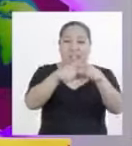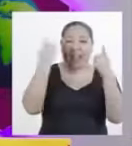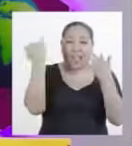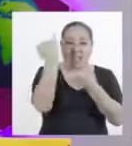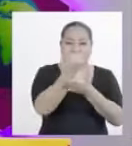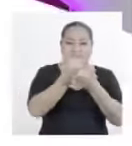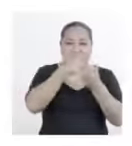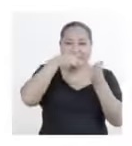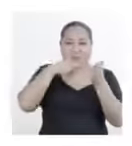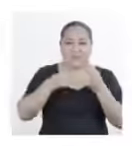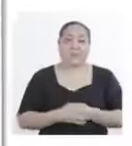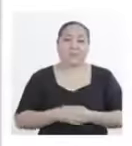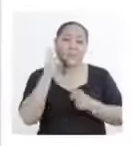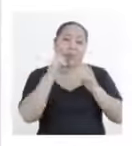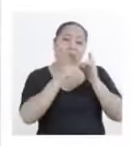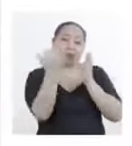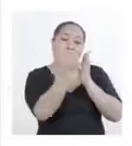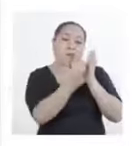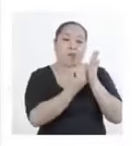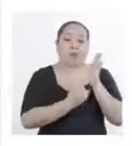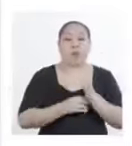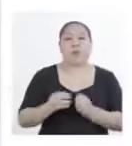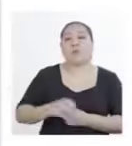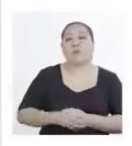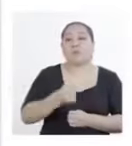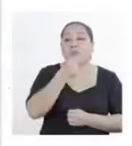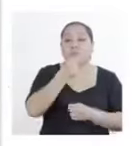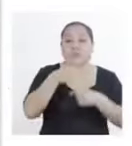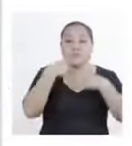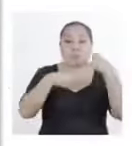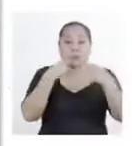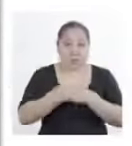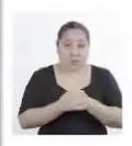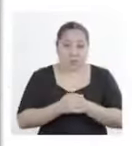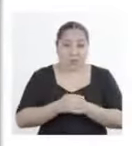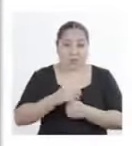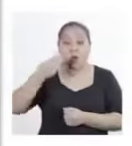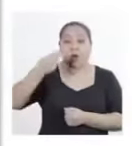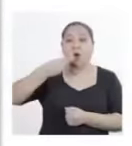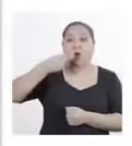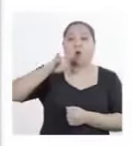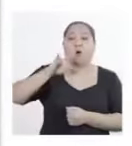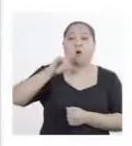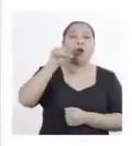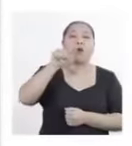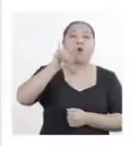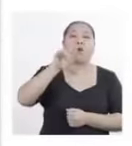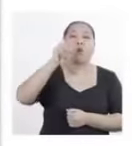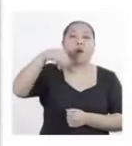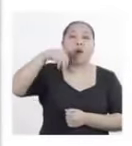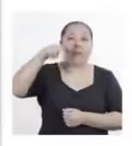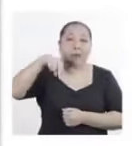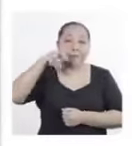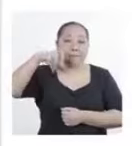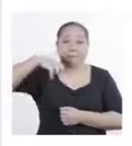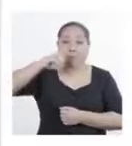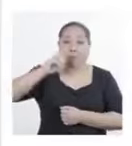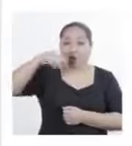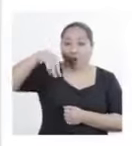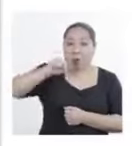dos grandes artistas Aquí vemos dibujos del gran cronista peruano de origen indígena Guamán Poma de Ayala Él